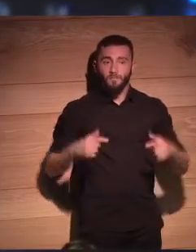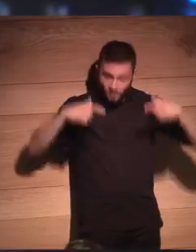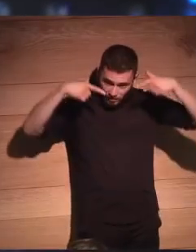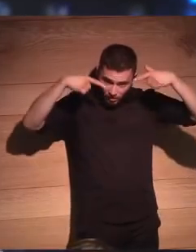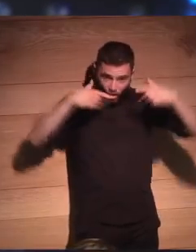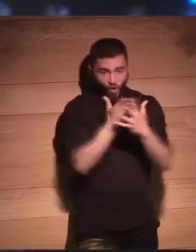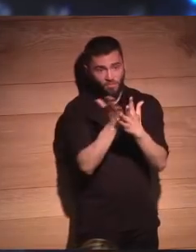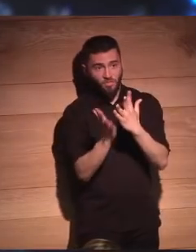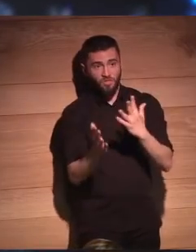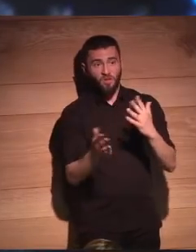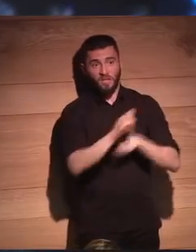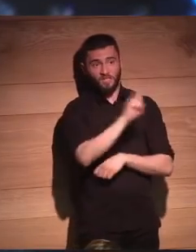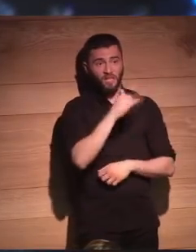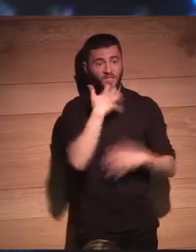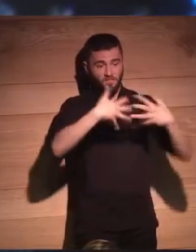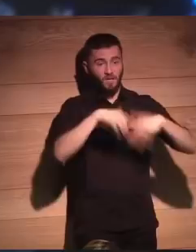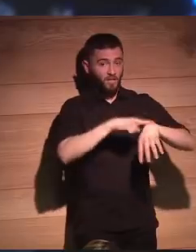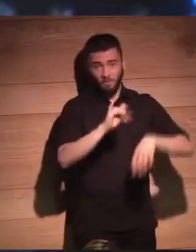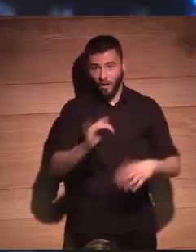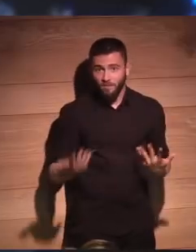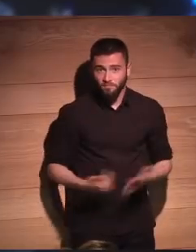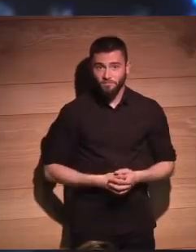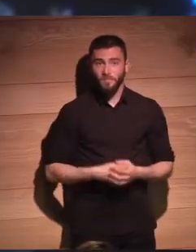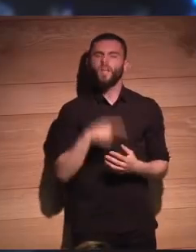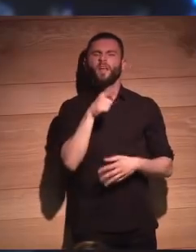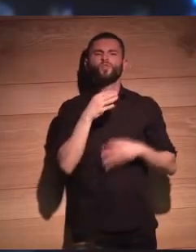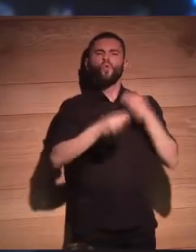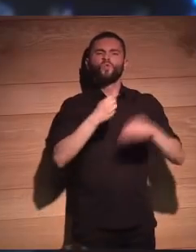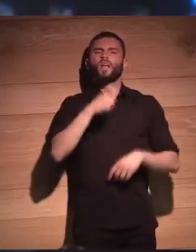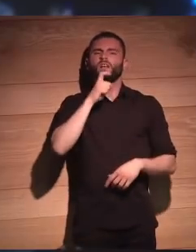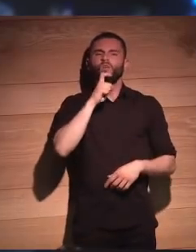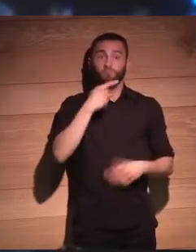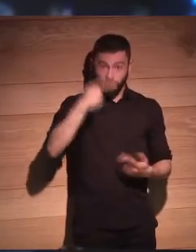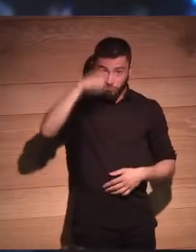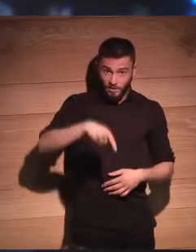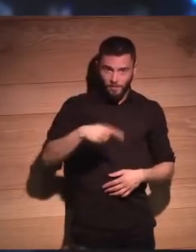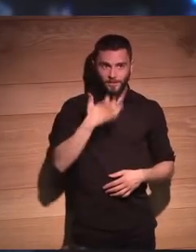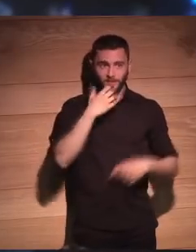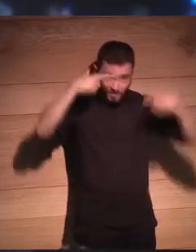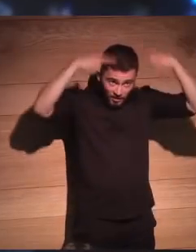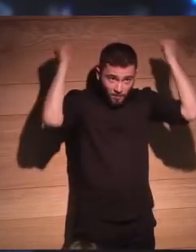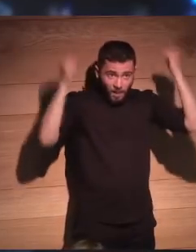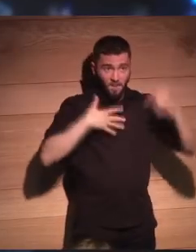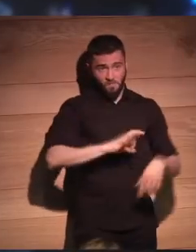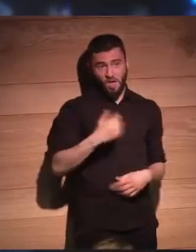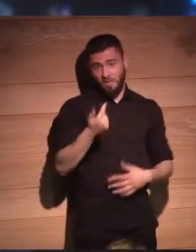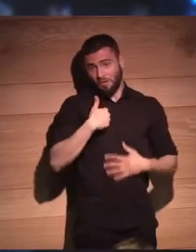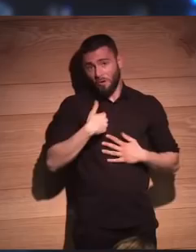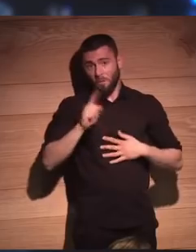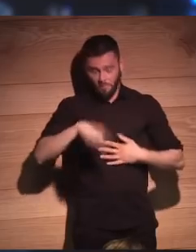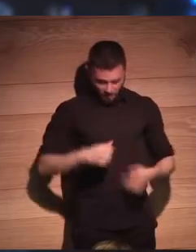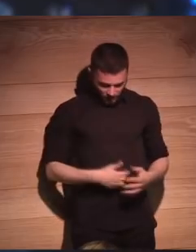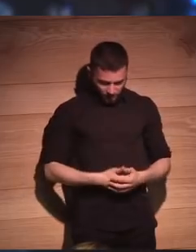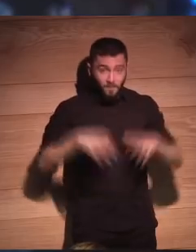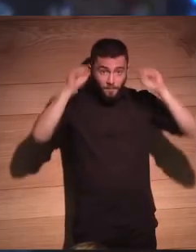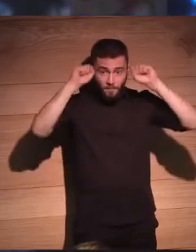puede tener Welsiano, te opciones. veo. Maravilla. Y sabrías manejarla, me imagino. Si Batman pudo, pues esperemos que Pues tú también. ¿Falta algún martiano